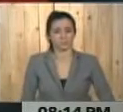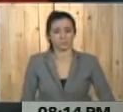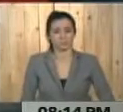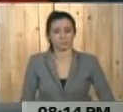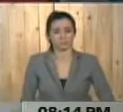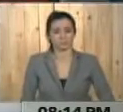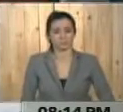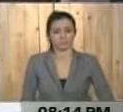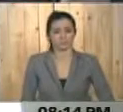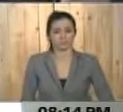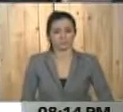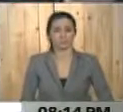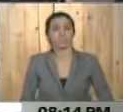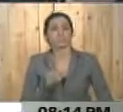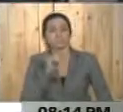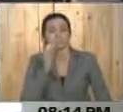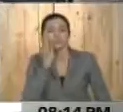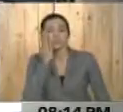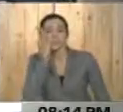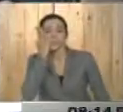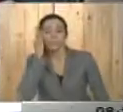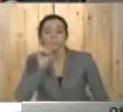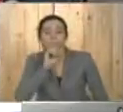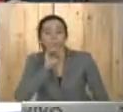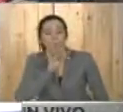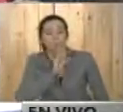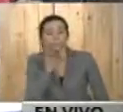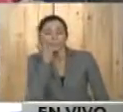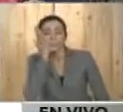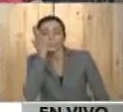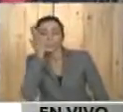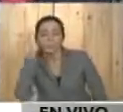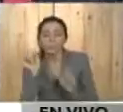y se despertó.